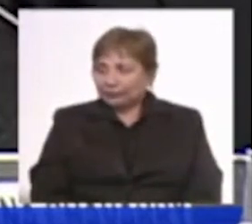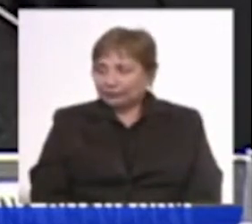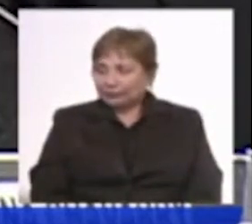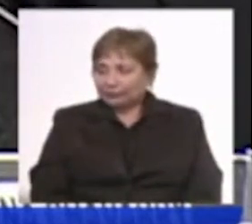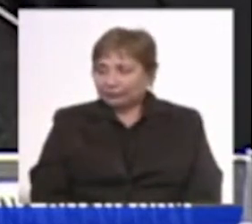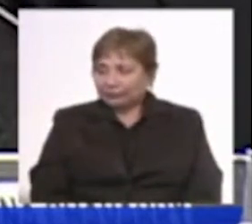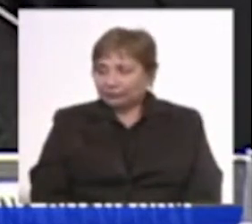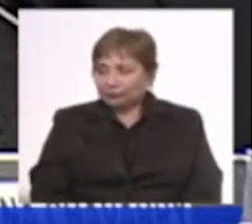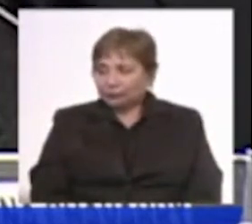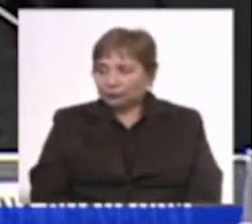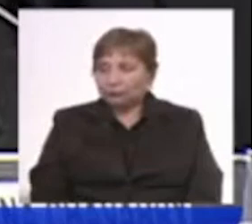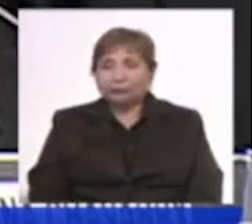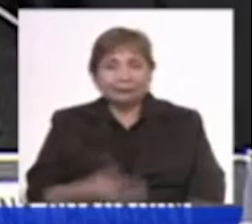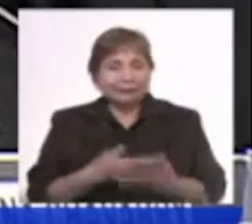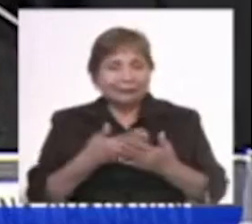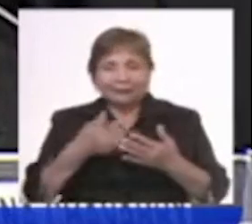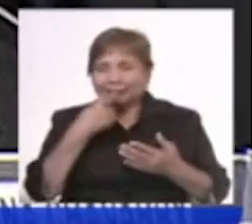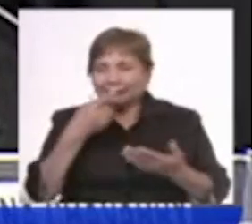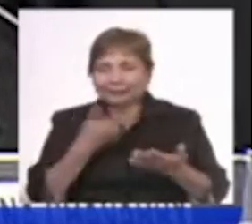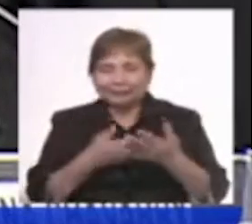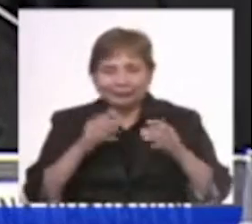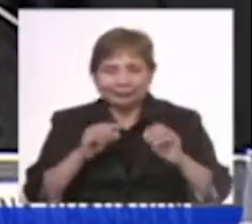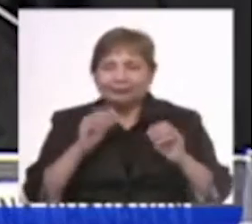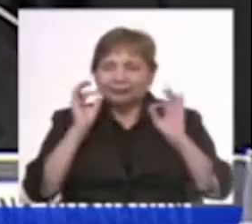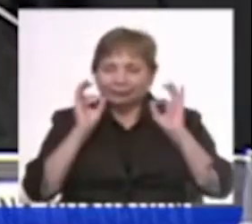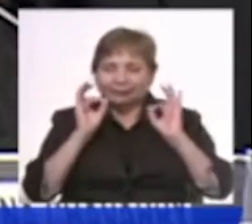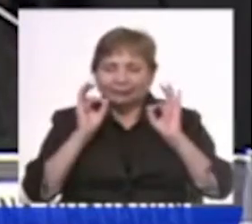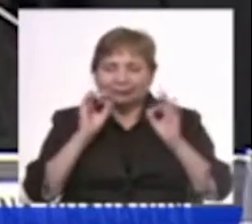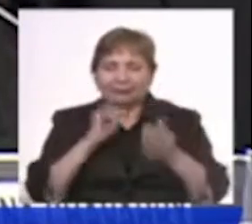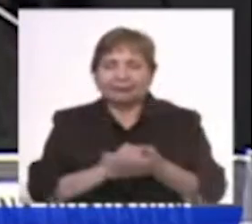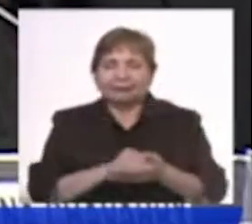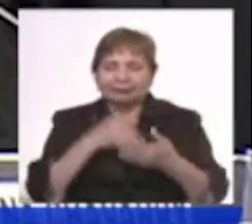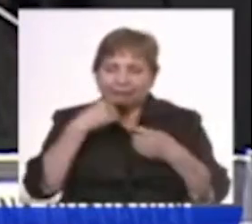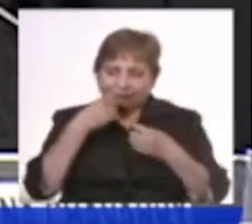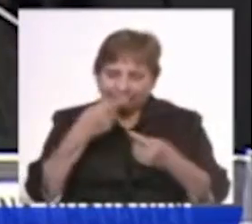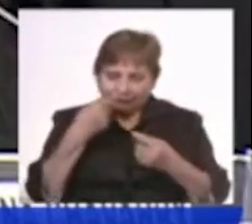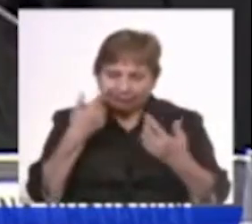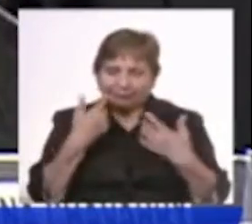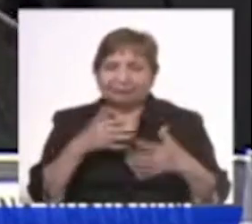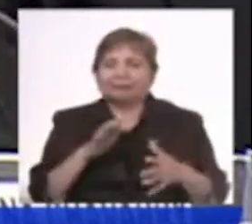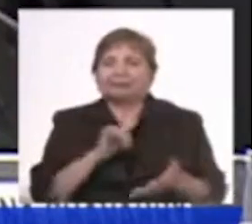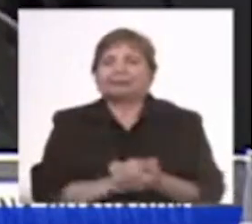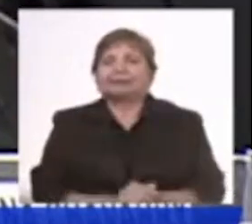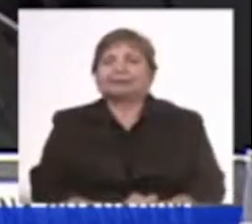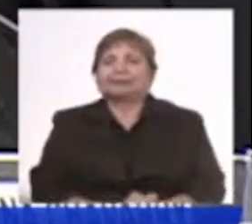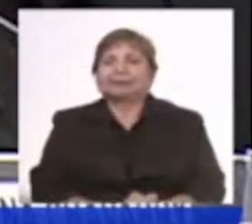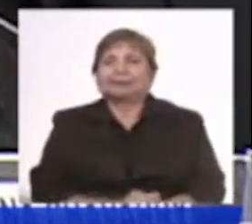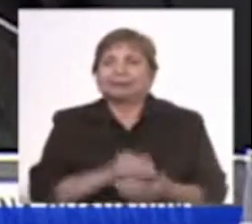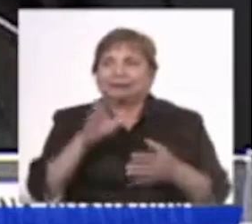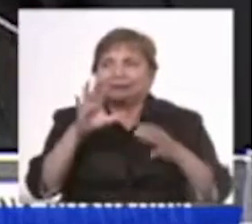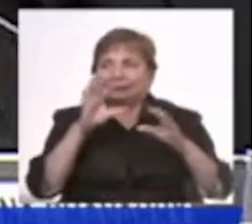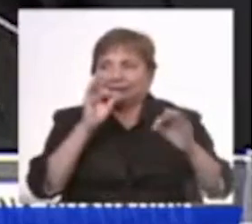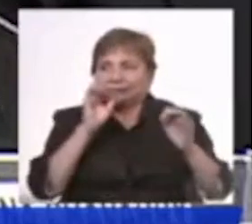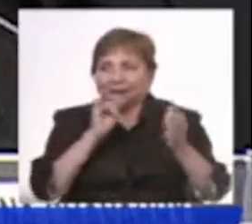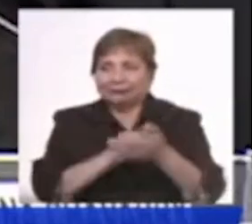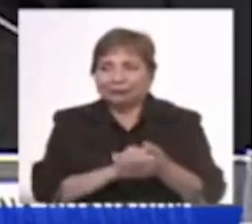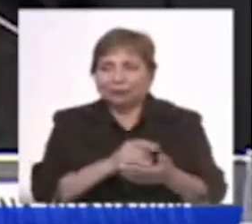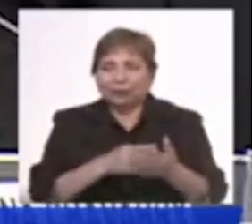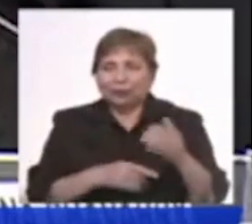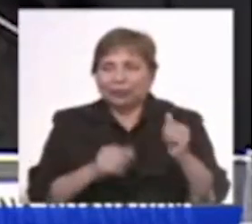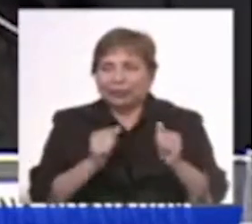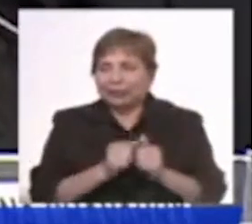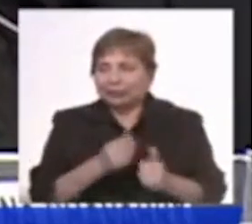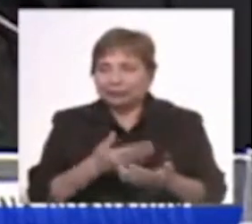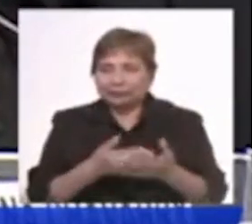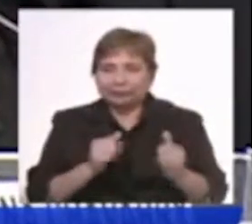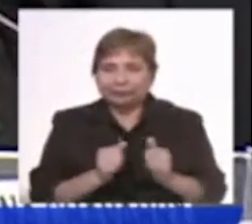Perdón. Mira, se están, efectivamente, ya manifesté de que efectivamente hemos encontrado esto. Sin embargo, ya